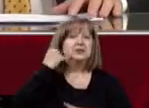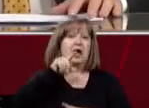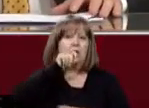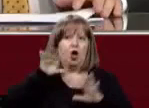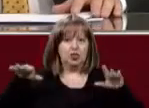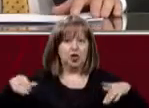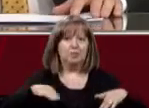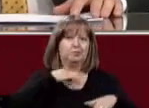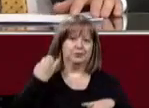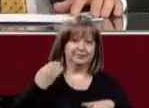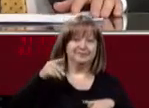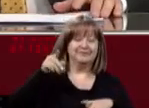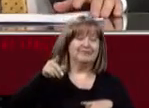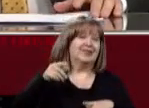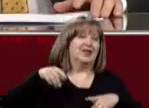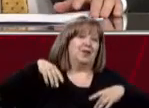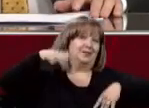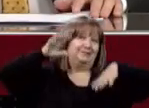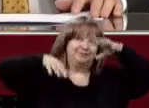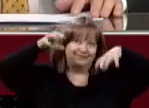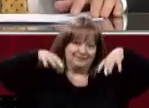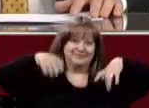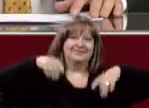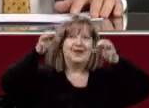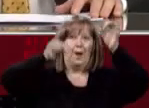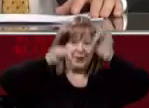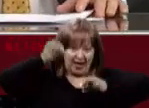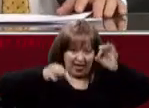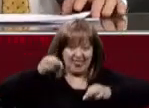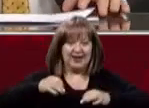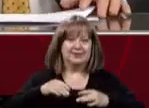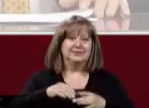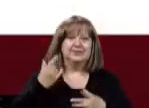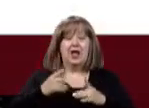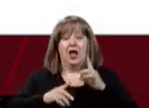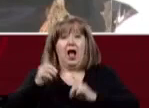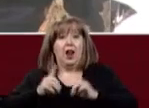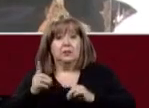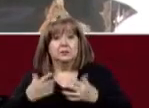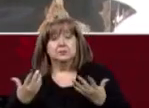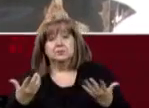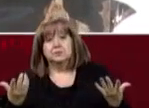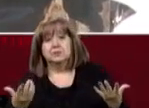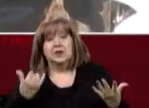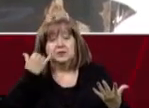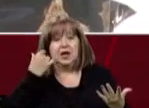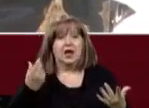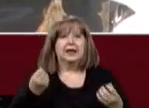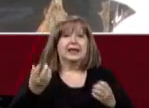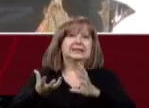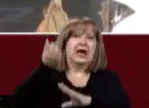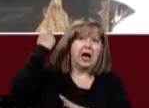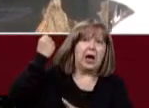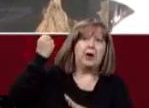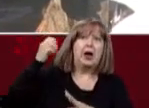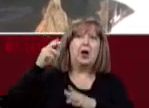esta tormenta de granizo que hizo que perdiera la cabeza. Hubo muchas discusiones en un comienzo por si se sacaba el